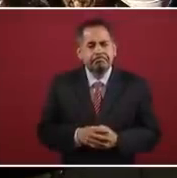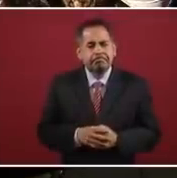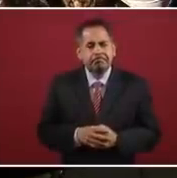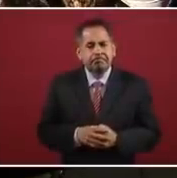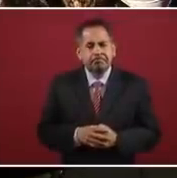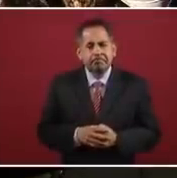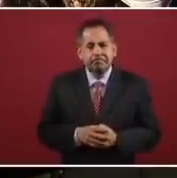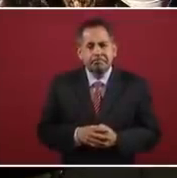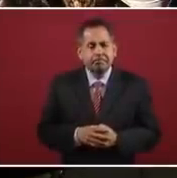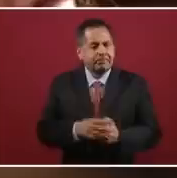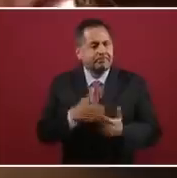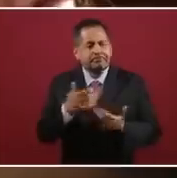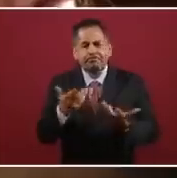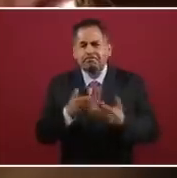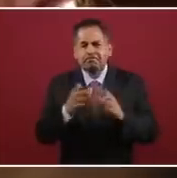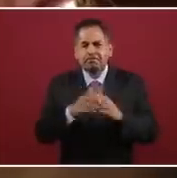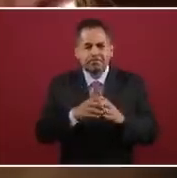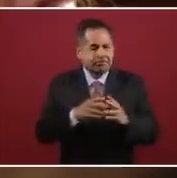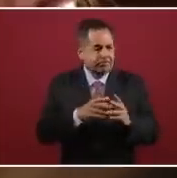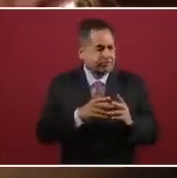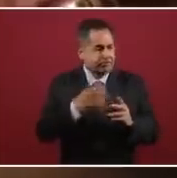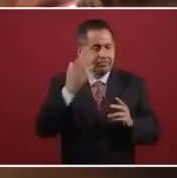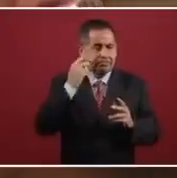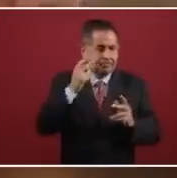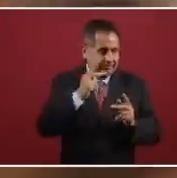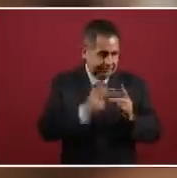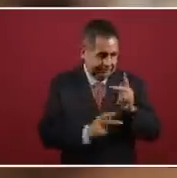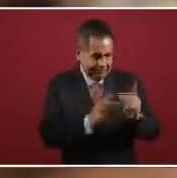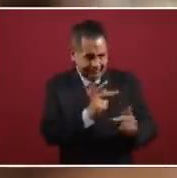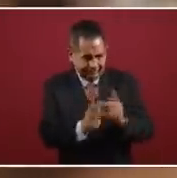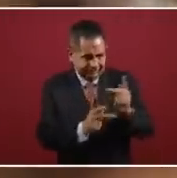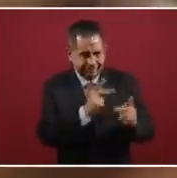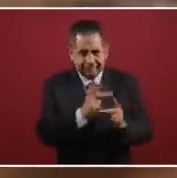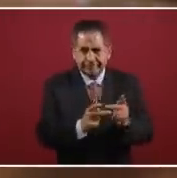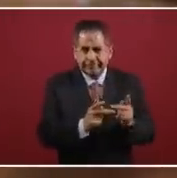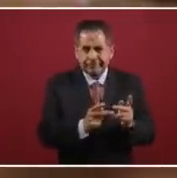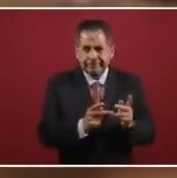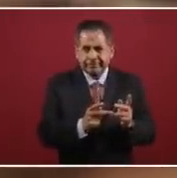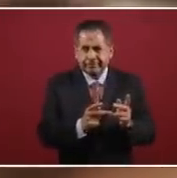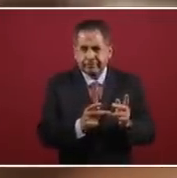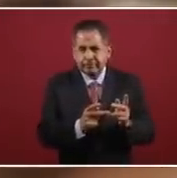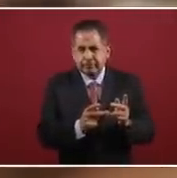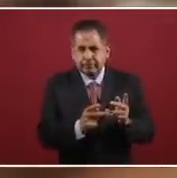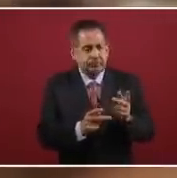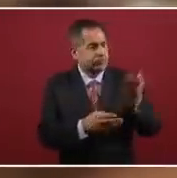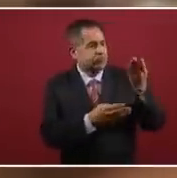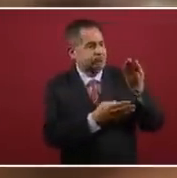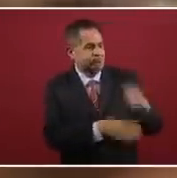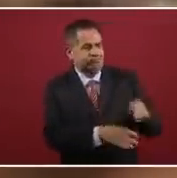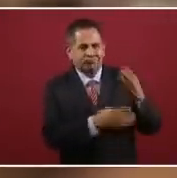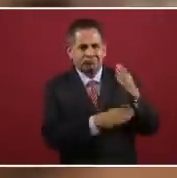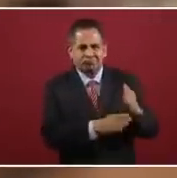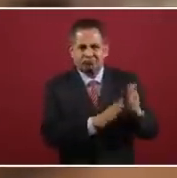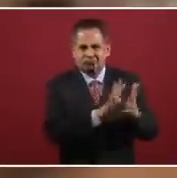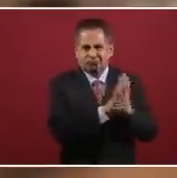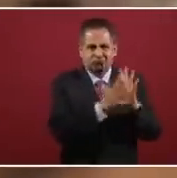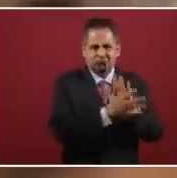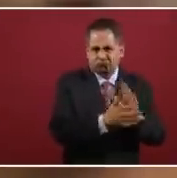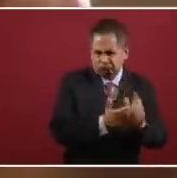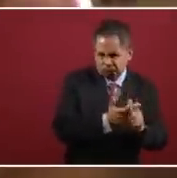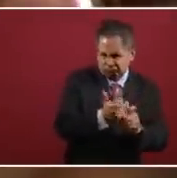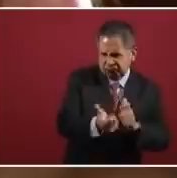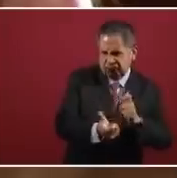como gota a gota, esos créditos que se dan y que son de puros mafiosos y que